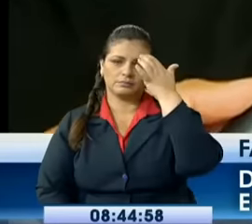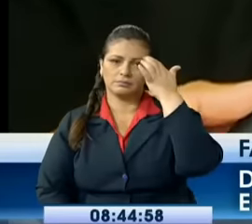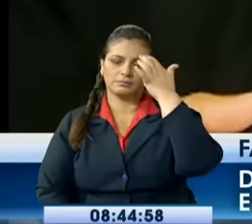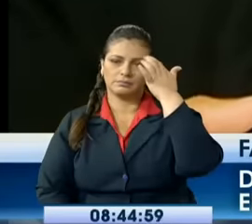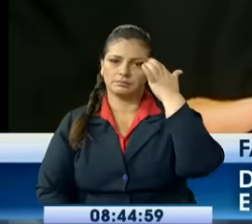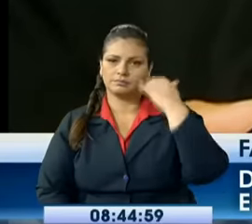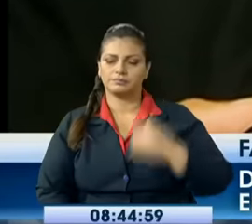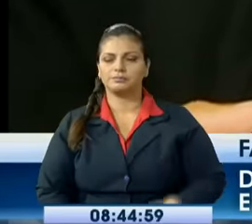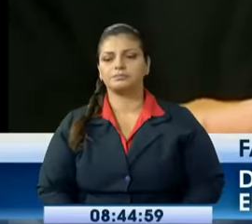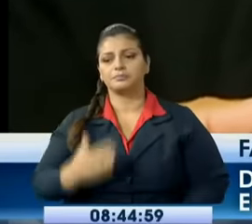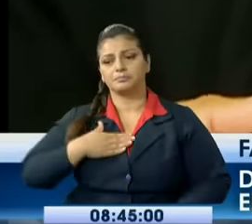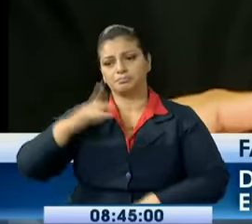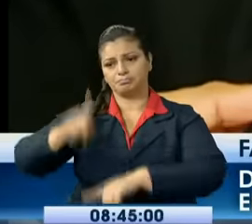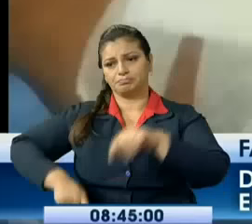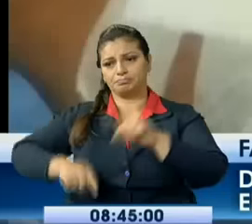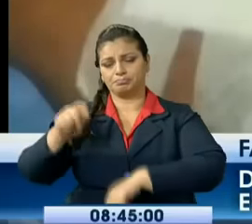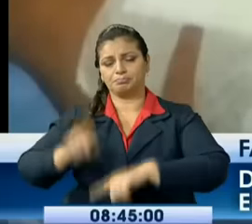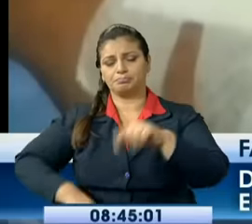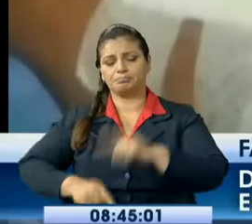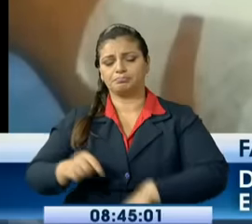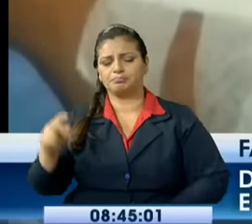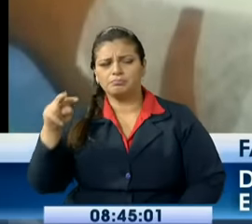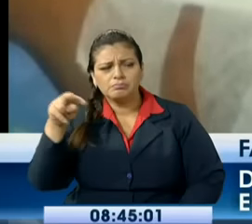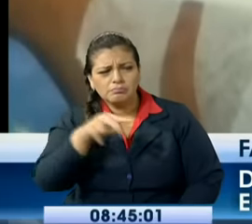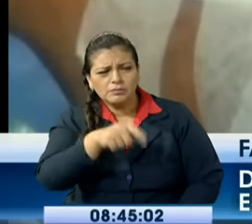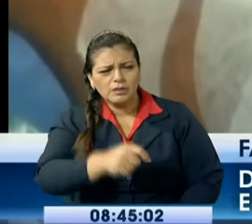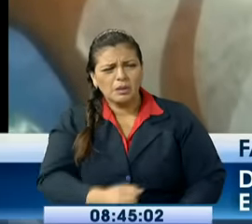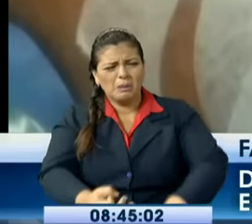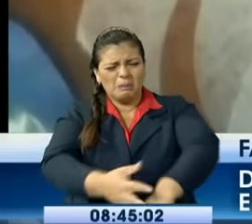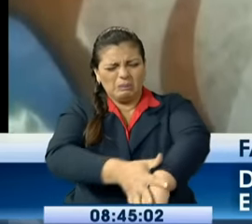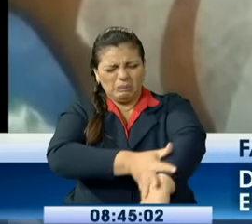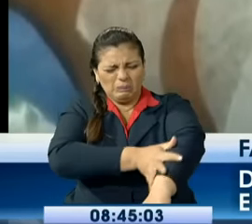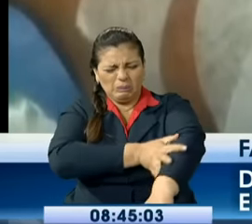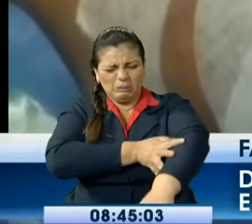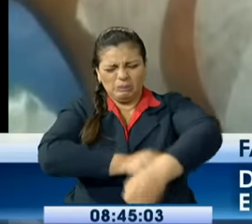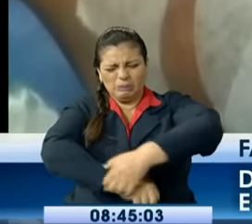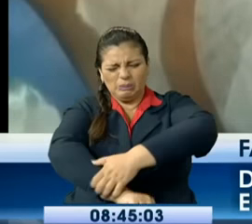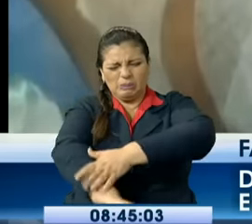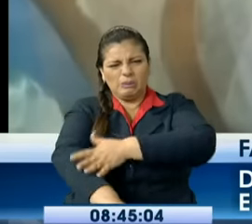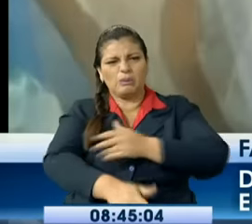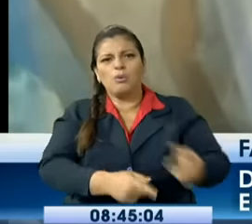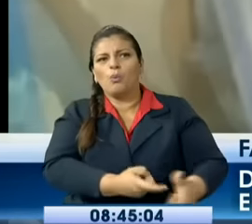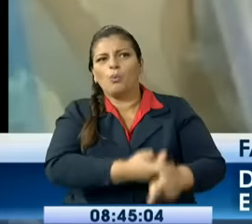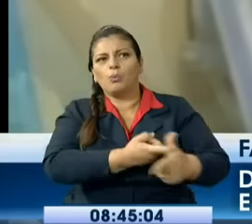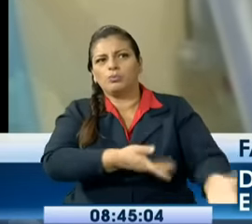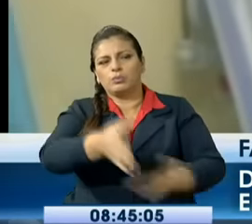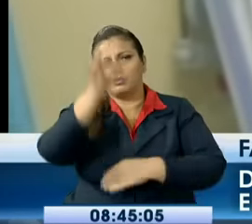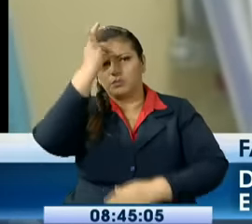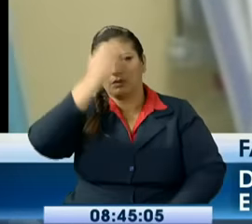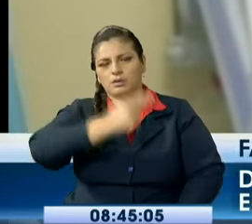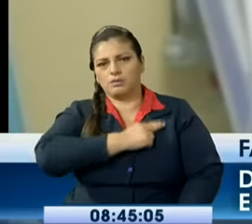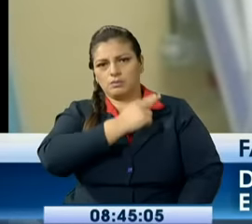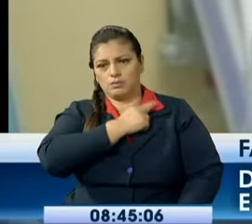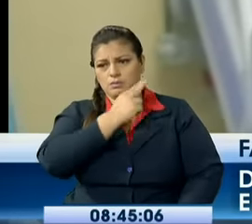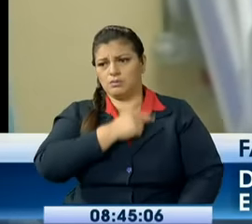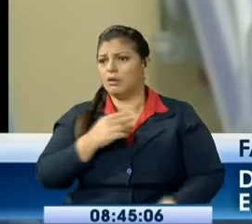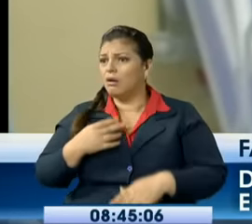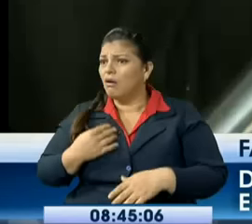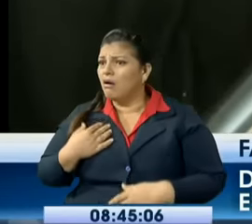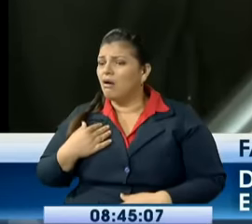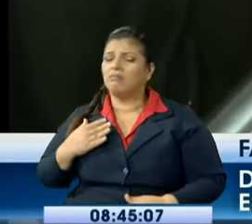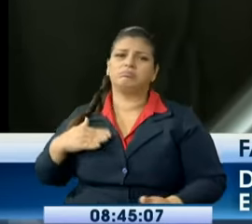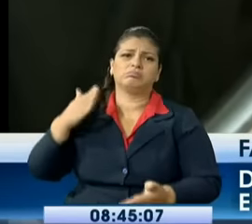una amiga que lo vio y me avisaron que estaba quemado en el hospital universitario. De ahí fuimos a pedir información y nadie nos